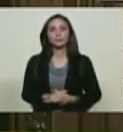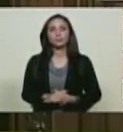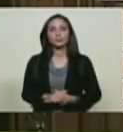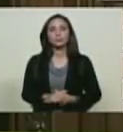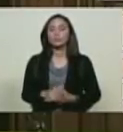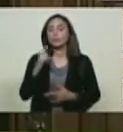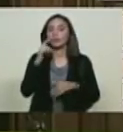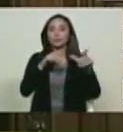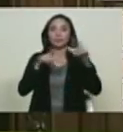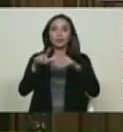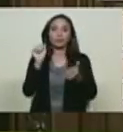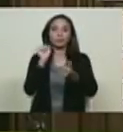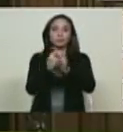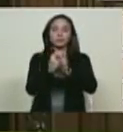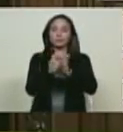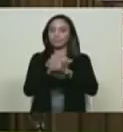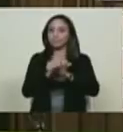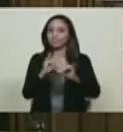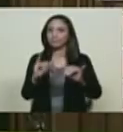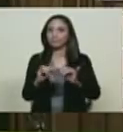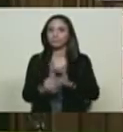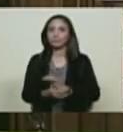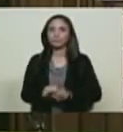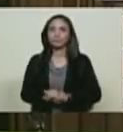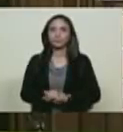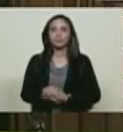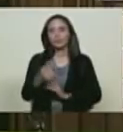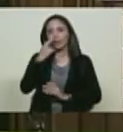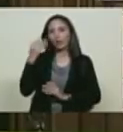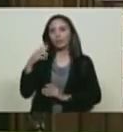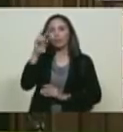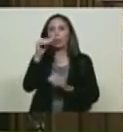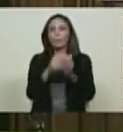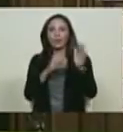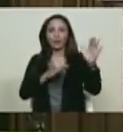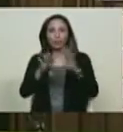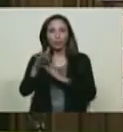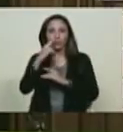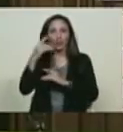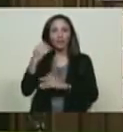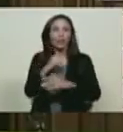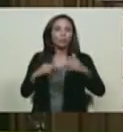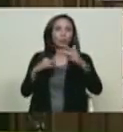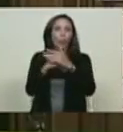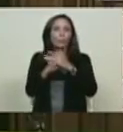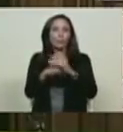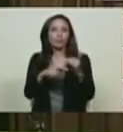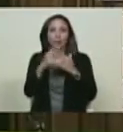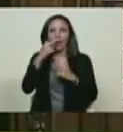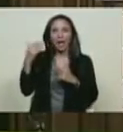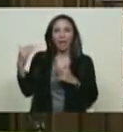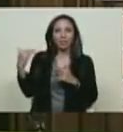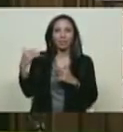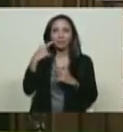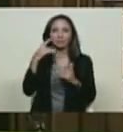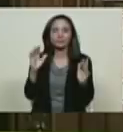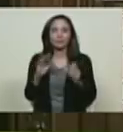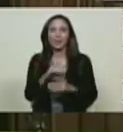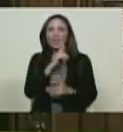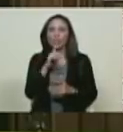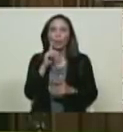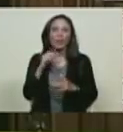fue capturada en el 2014 en el llamado Golpe Azul. Entonces se llamó